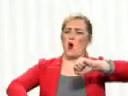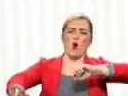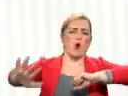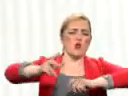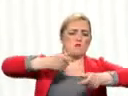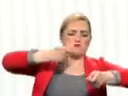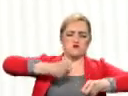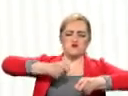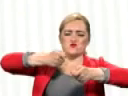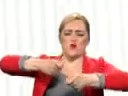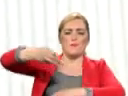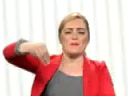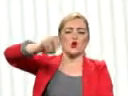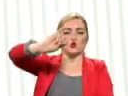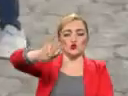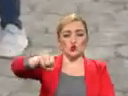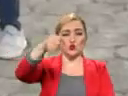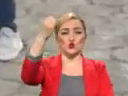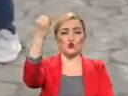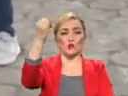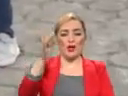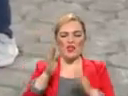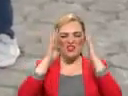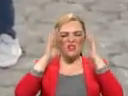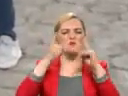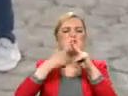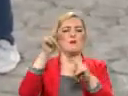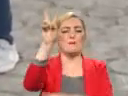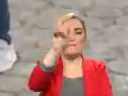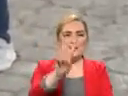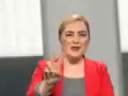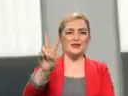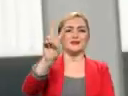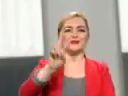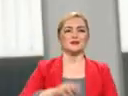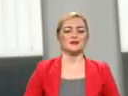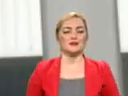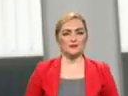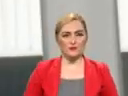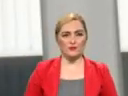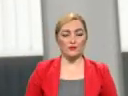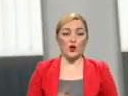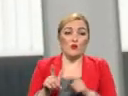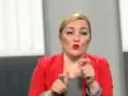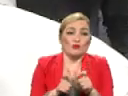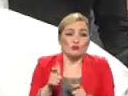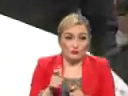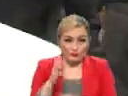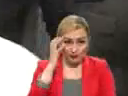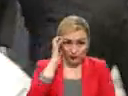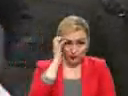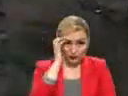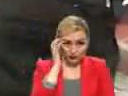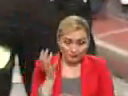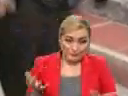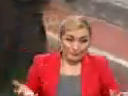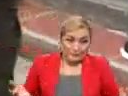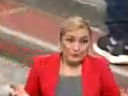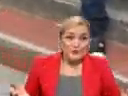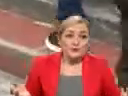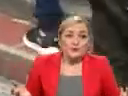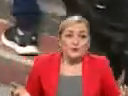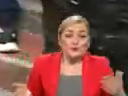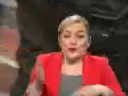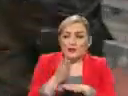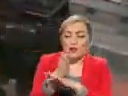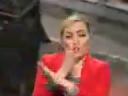realizará este miércoles y jueves y la atención se retomará el viernes. Sin embargo, los usuarios están preocupados, pues ya habían